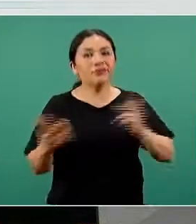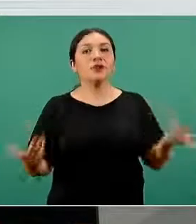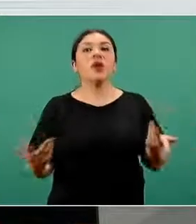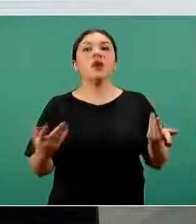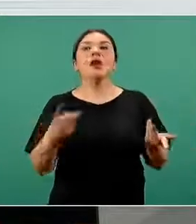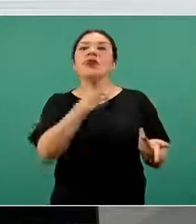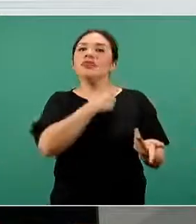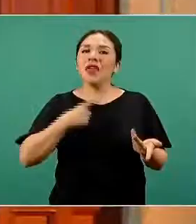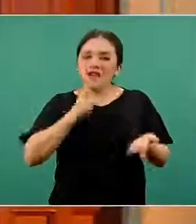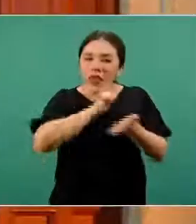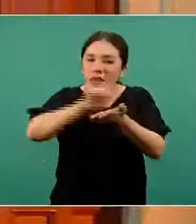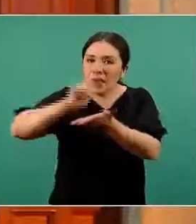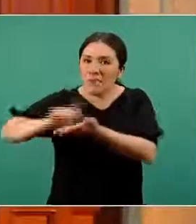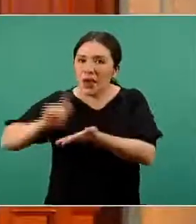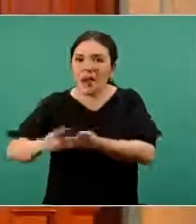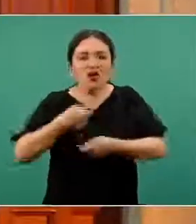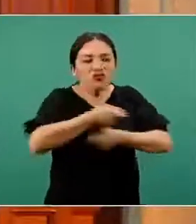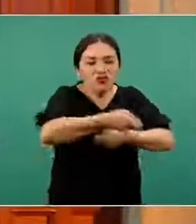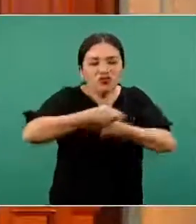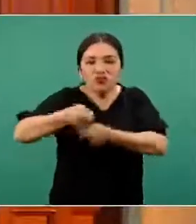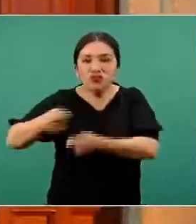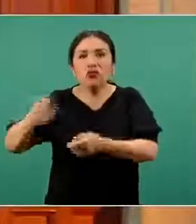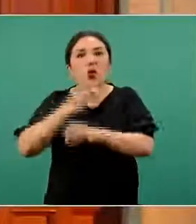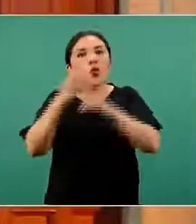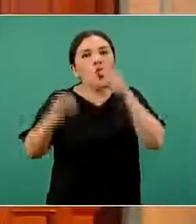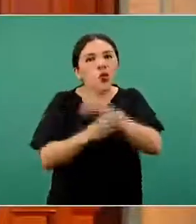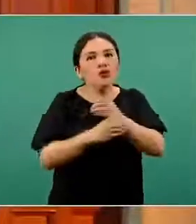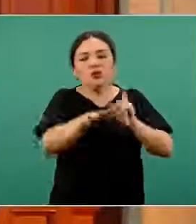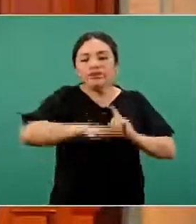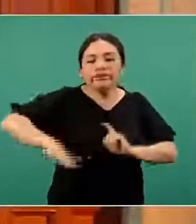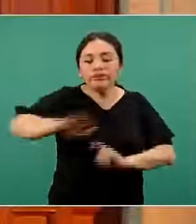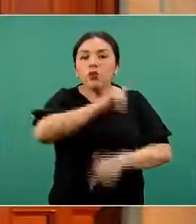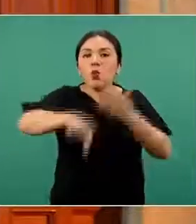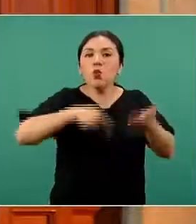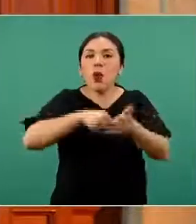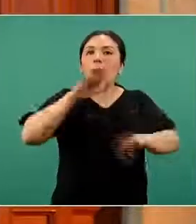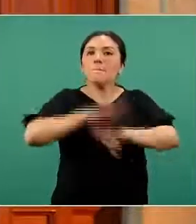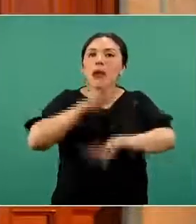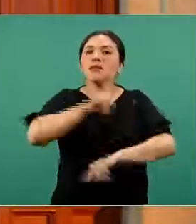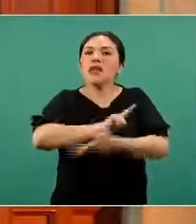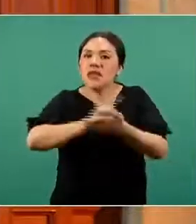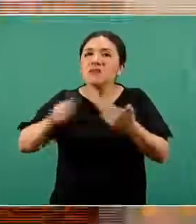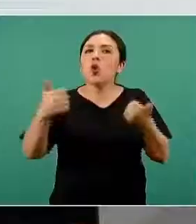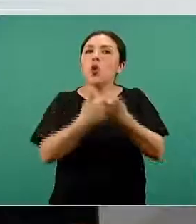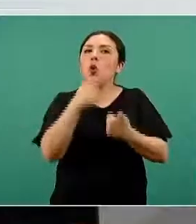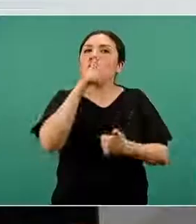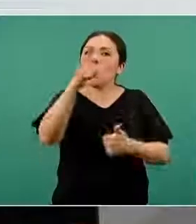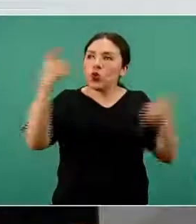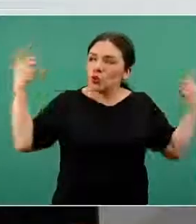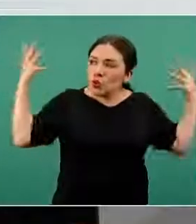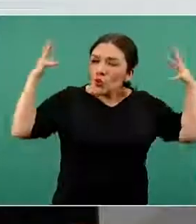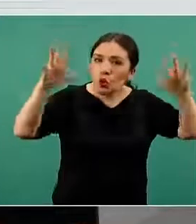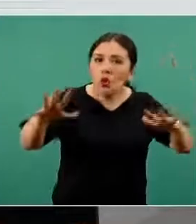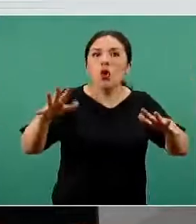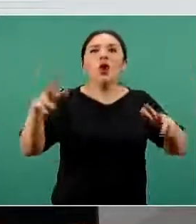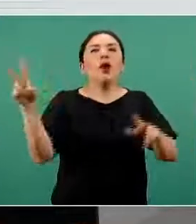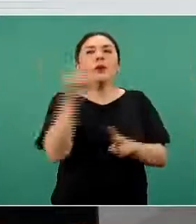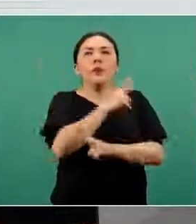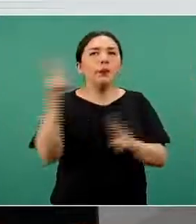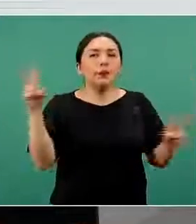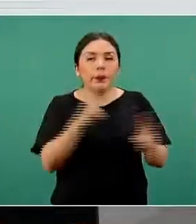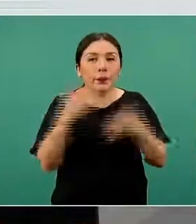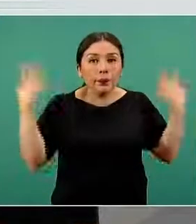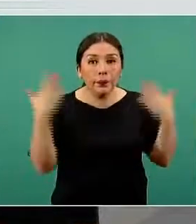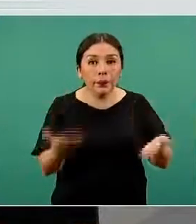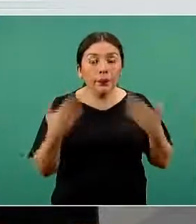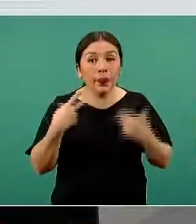una adecuada limpieza, desinfección de las superficies, el mantener los lugares con una adecuada iluminación y ventilación, porque son esas